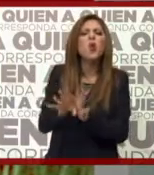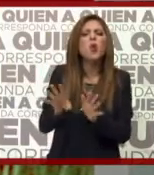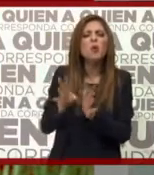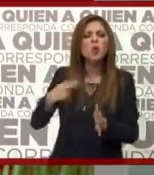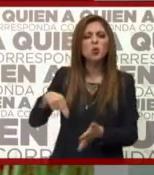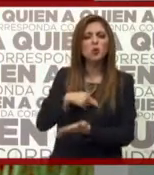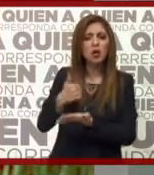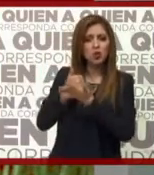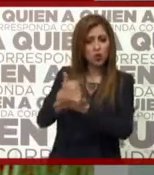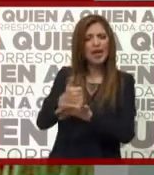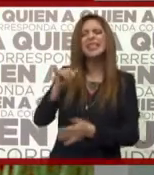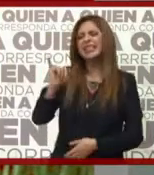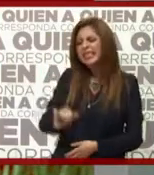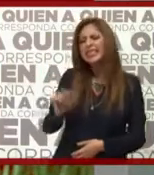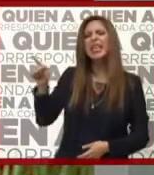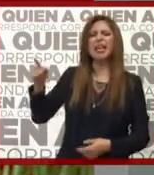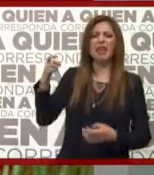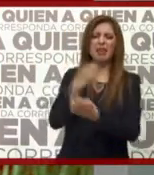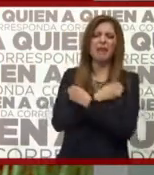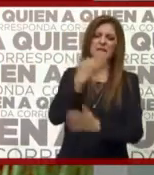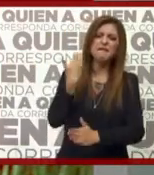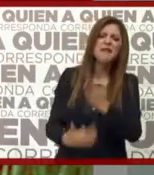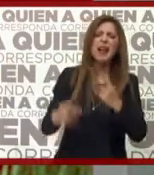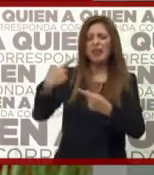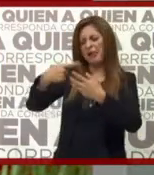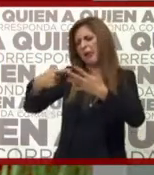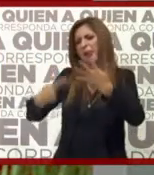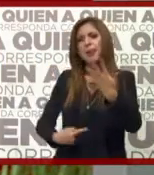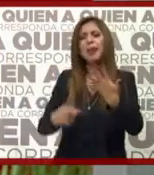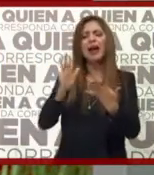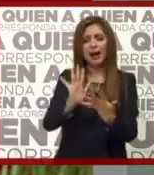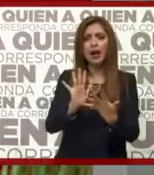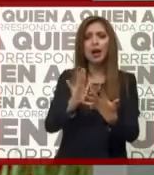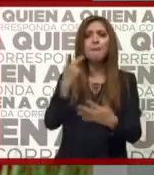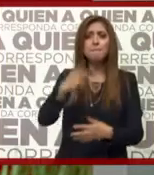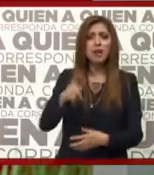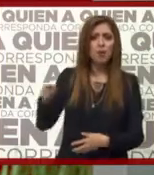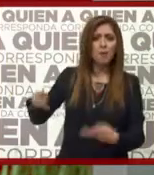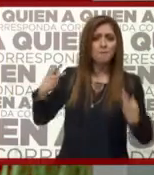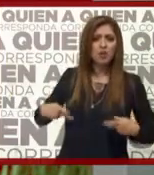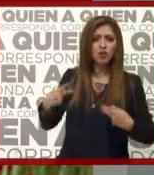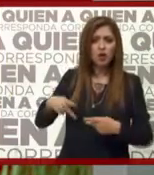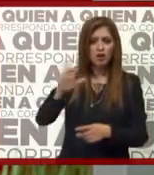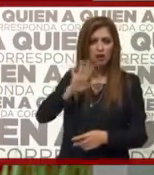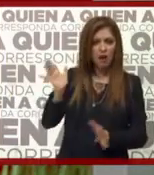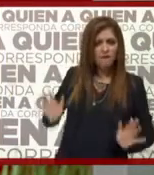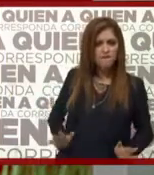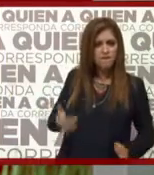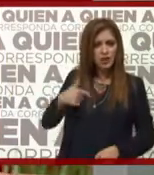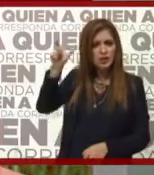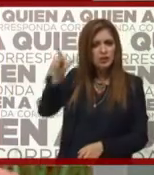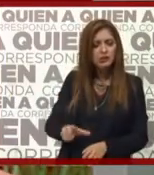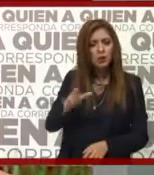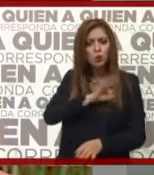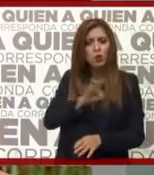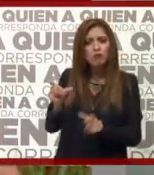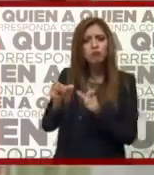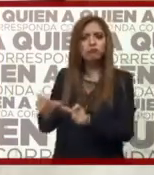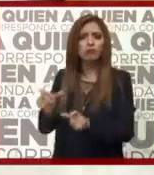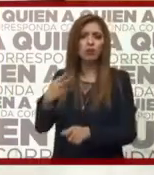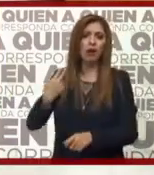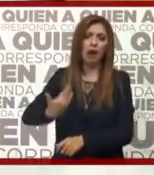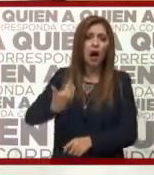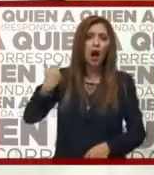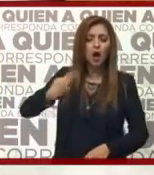sí sin desgraciado maleducado sus papás lo que usted me diga pero si el agresor ya presenta conducta que se puede frenar hay que atenderlas